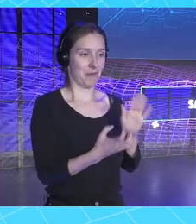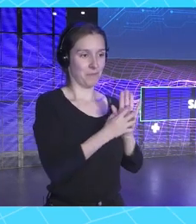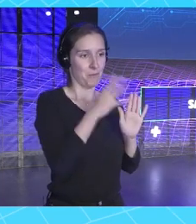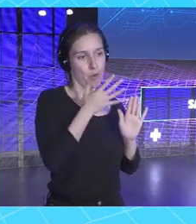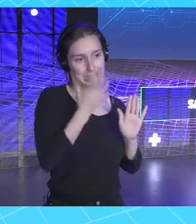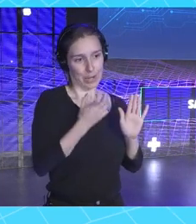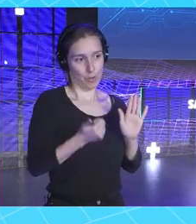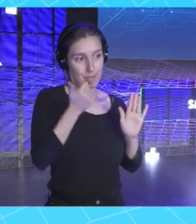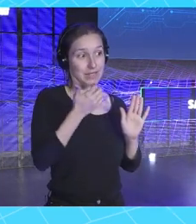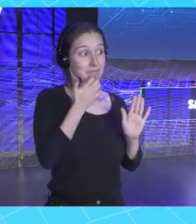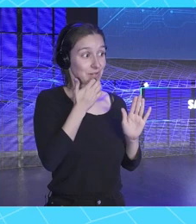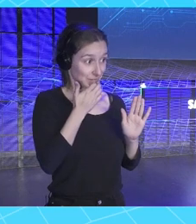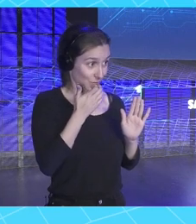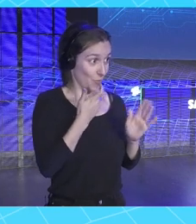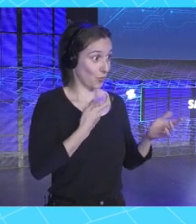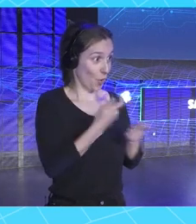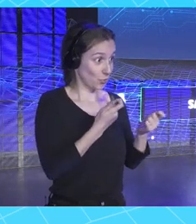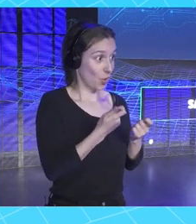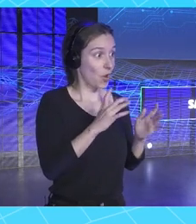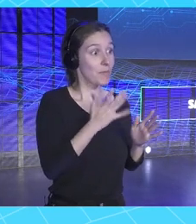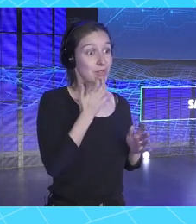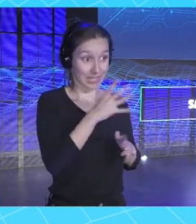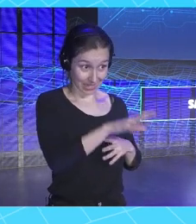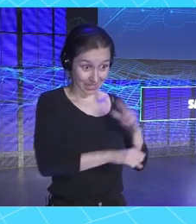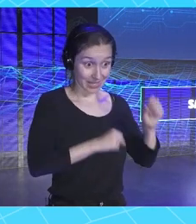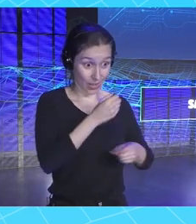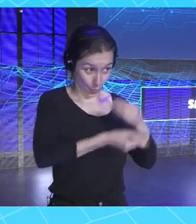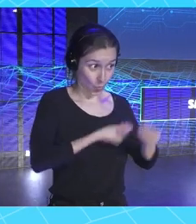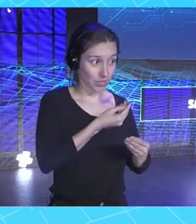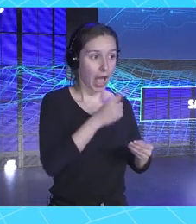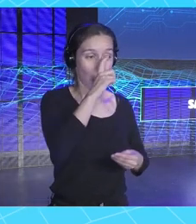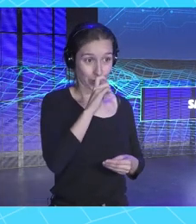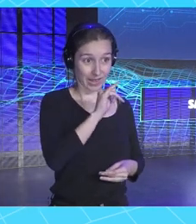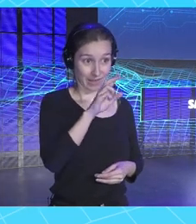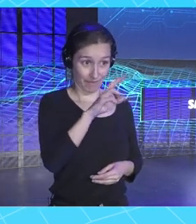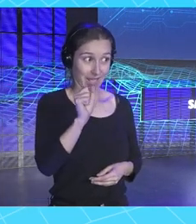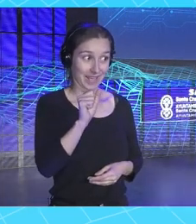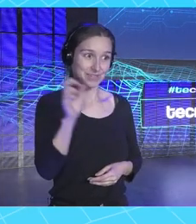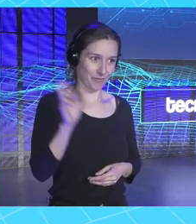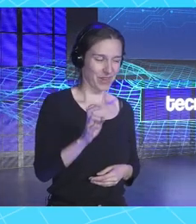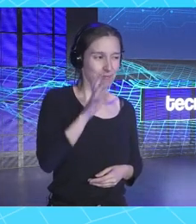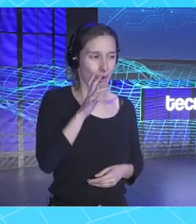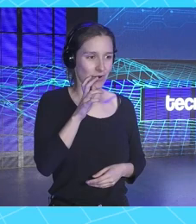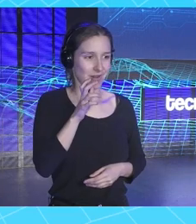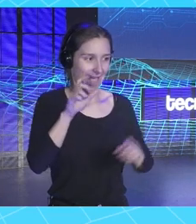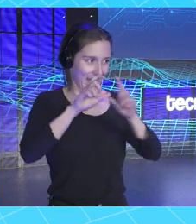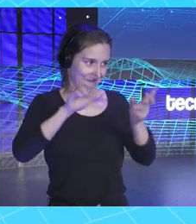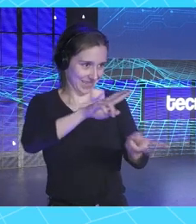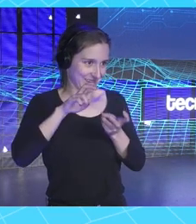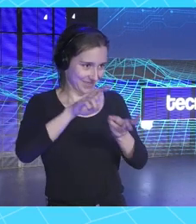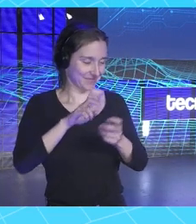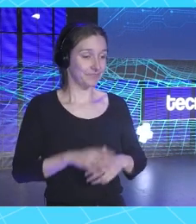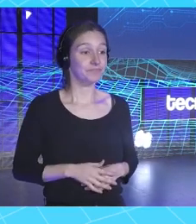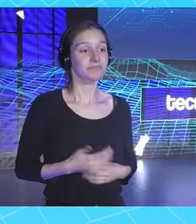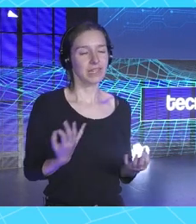si consumes acuérdate del IVA también la agencia tributaria obviamente pero creo que hay que consumirla con moderación De